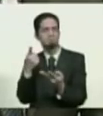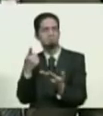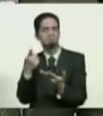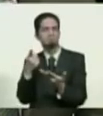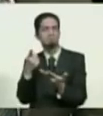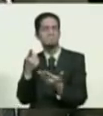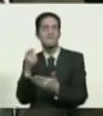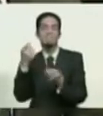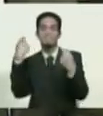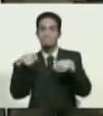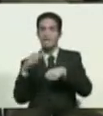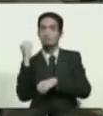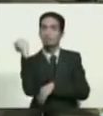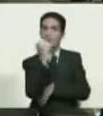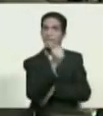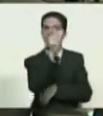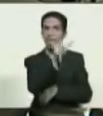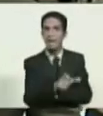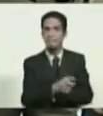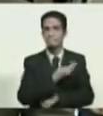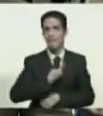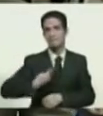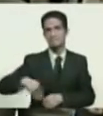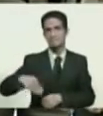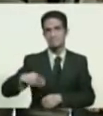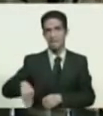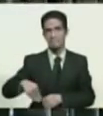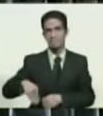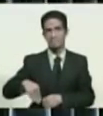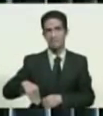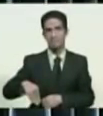grado de frustración que se hayan perpetrado